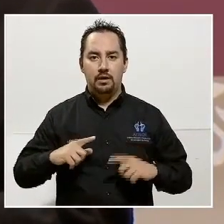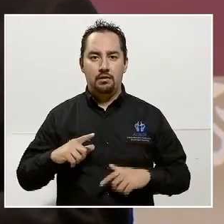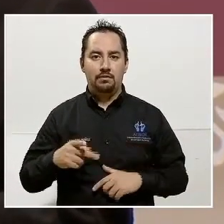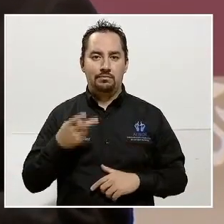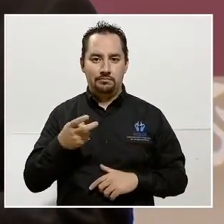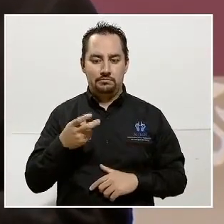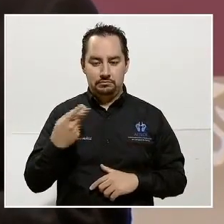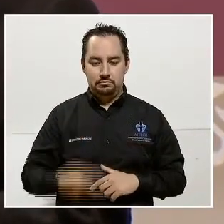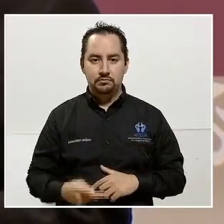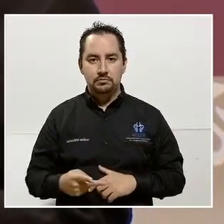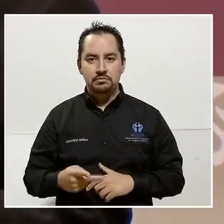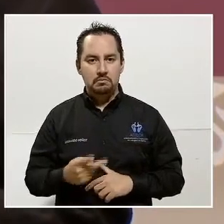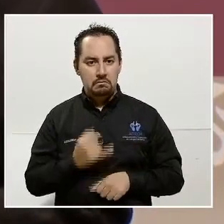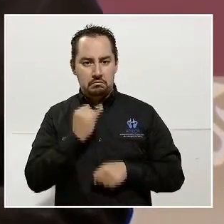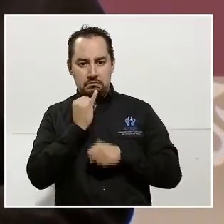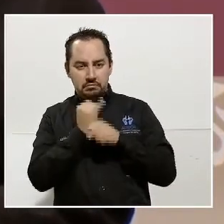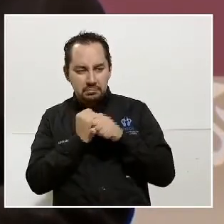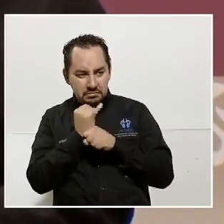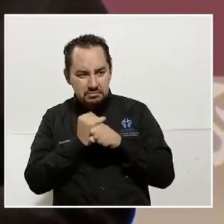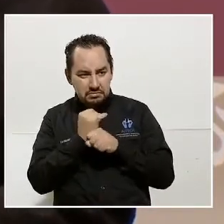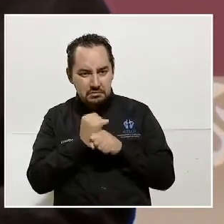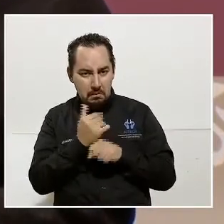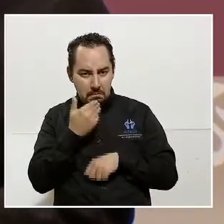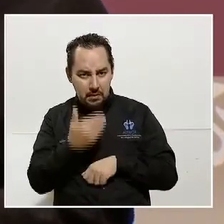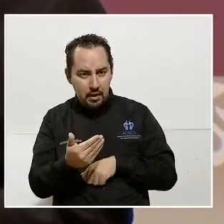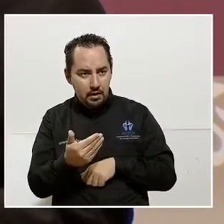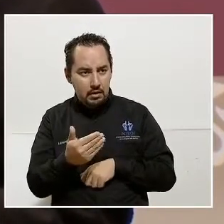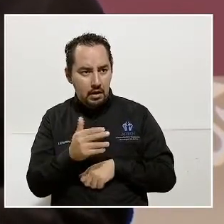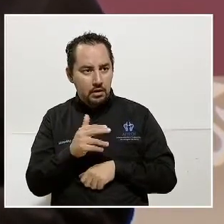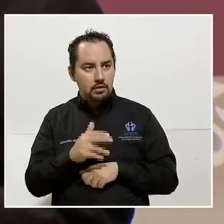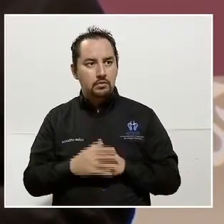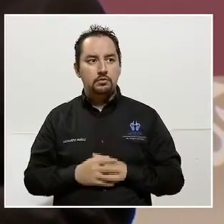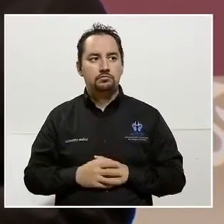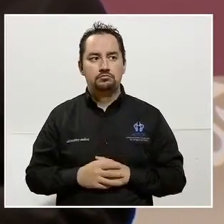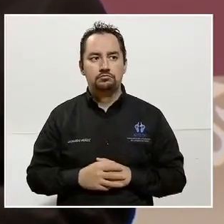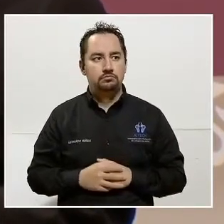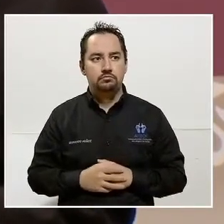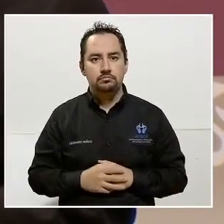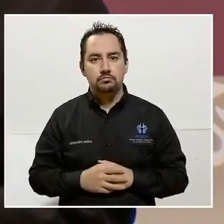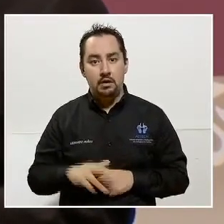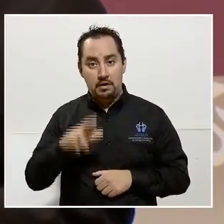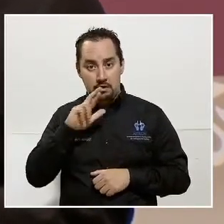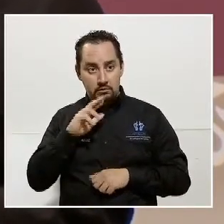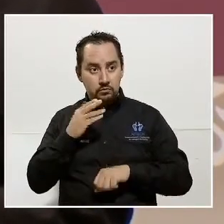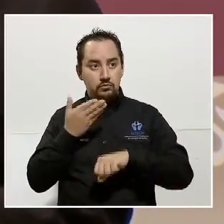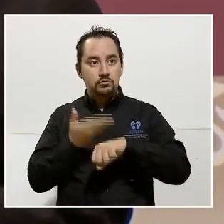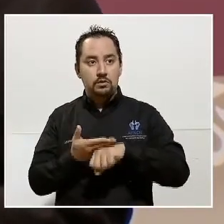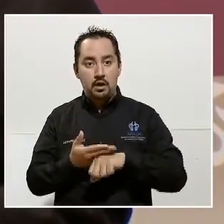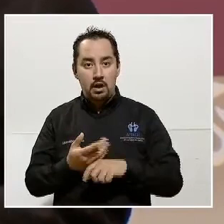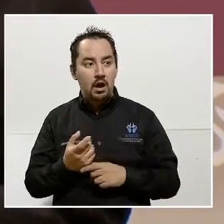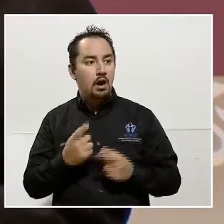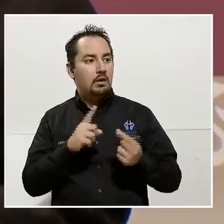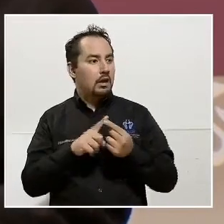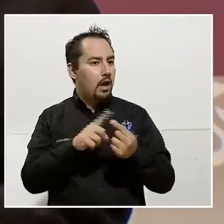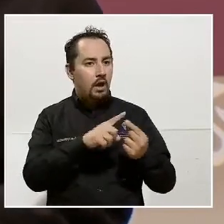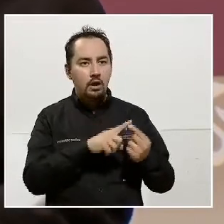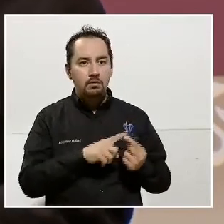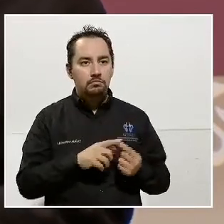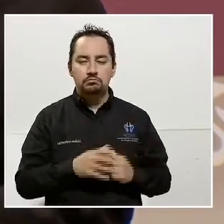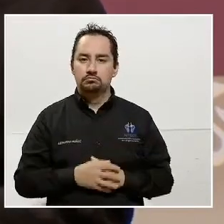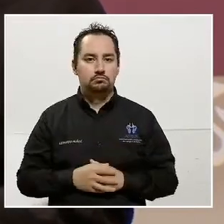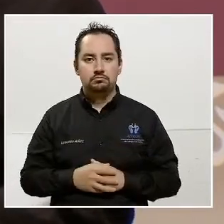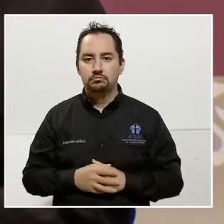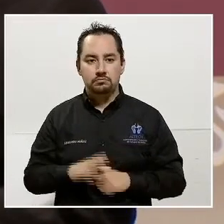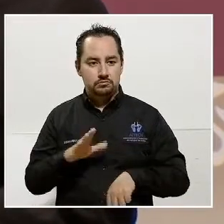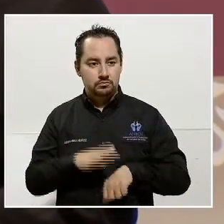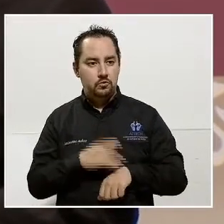No investigó de manera seria ni responsabilizó a uno solo de sus subordinados por